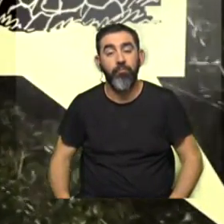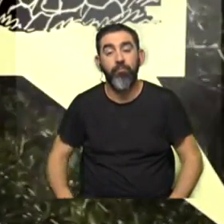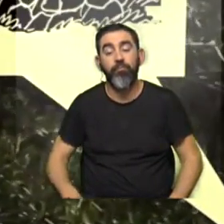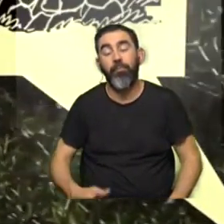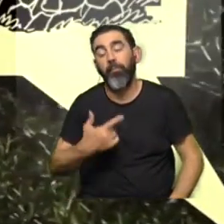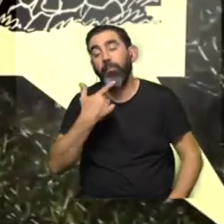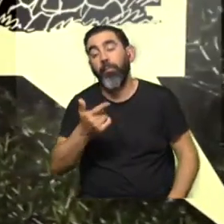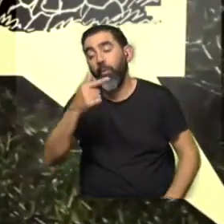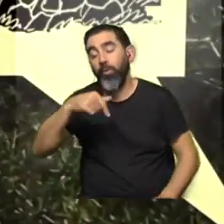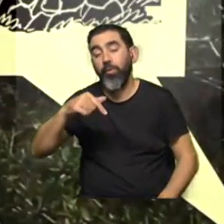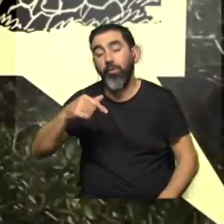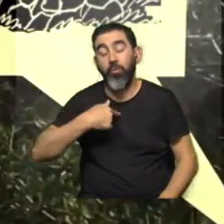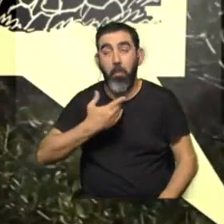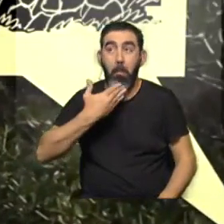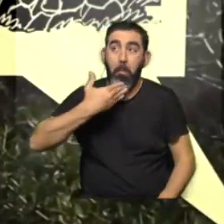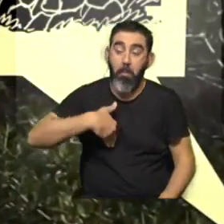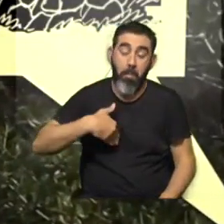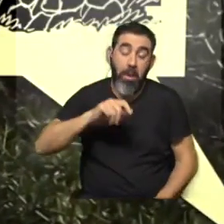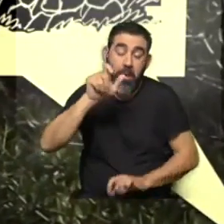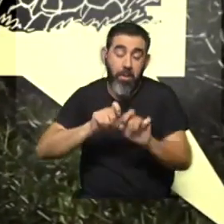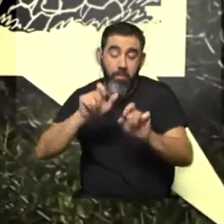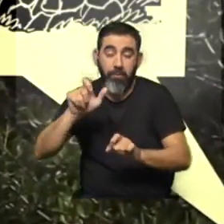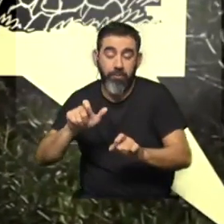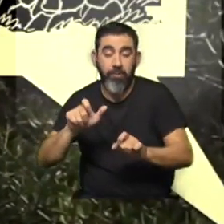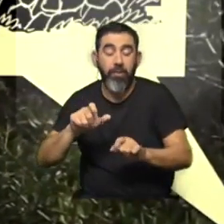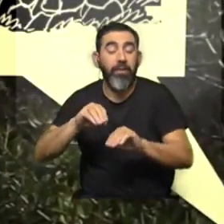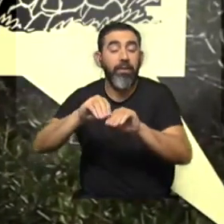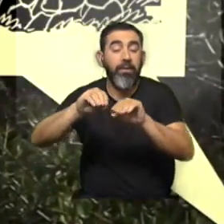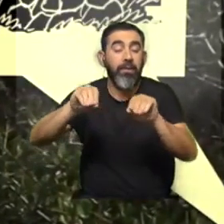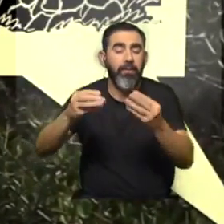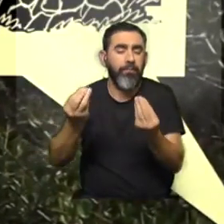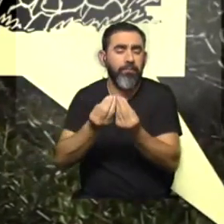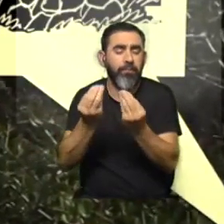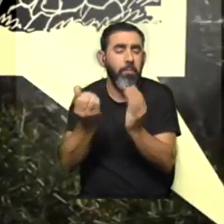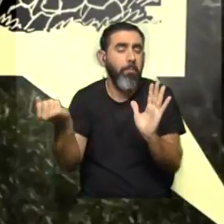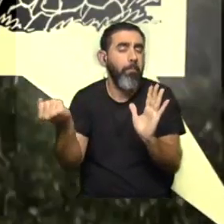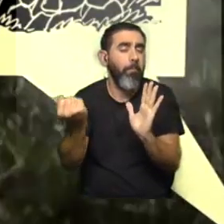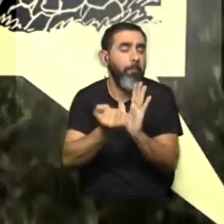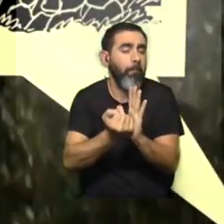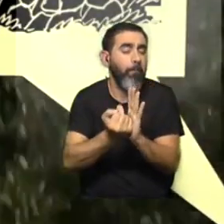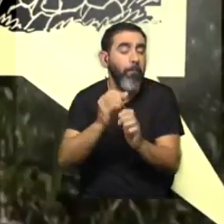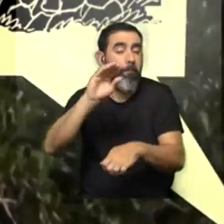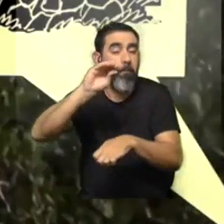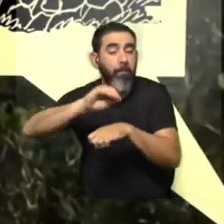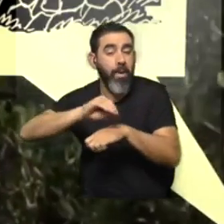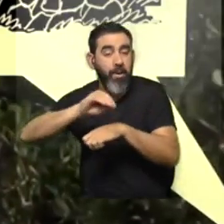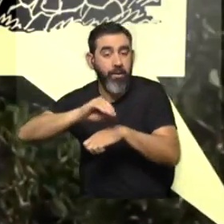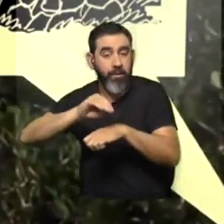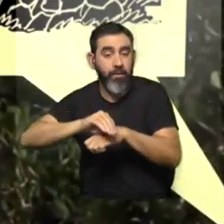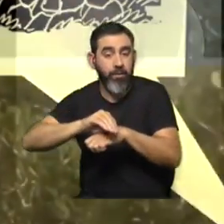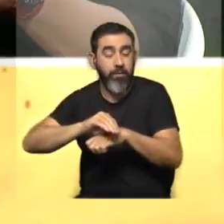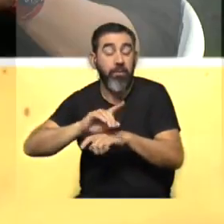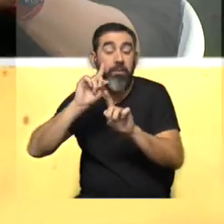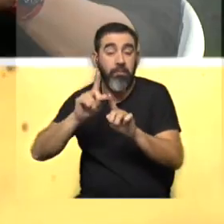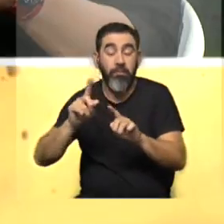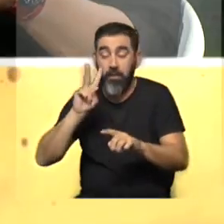¿no? Así como me llamó la atención a mí, a mucha gente, decir, bueno, el territorio está lleno de marcas culturales y tal vez le pasás al